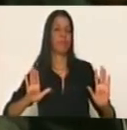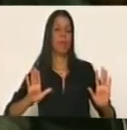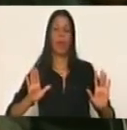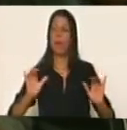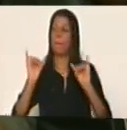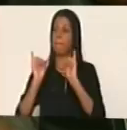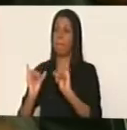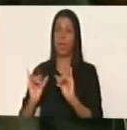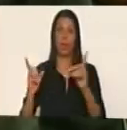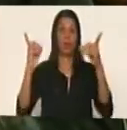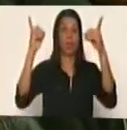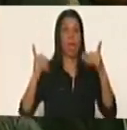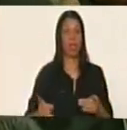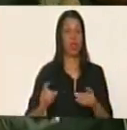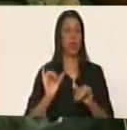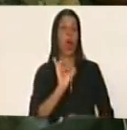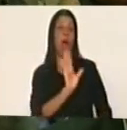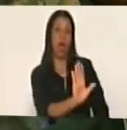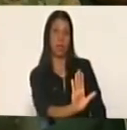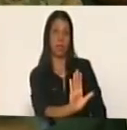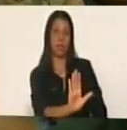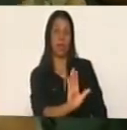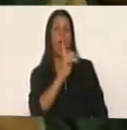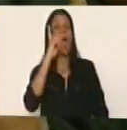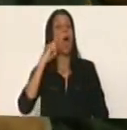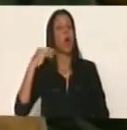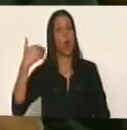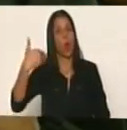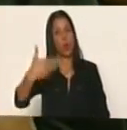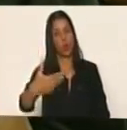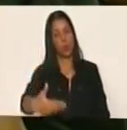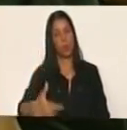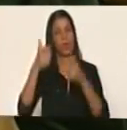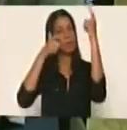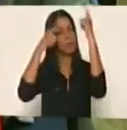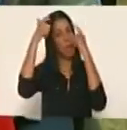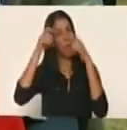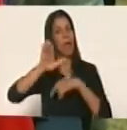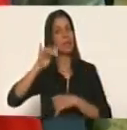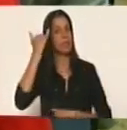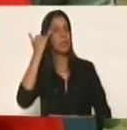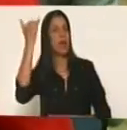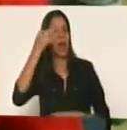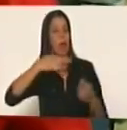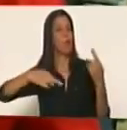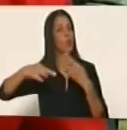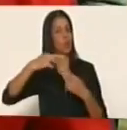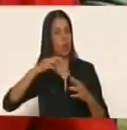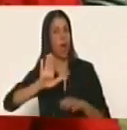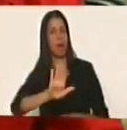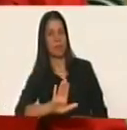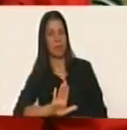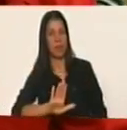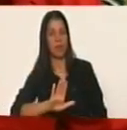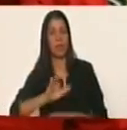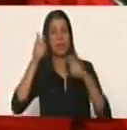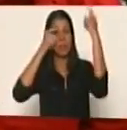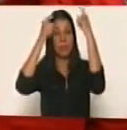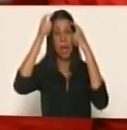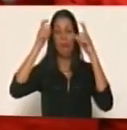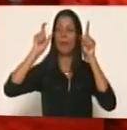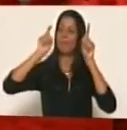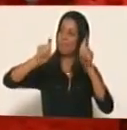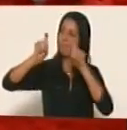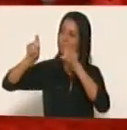nuestros asuntos. Ha sido esa la tradición de la revolución bolivariana, ha sido esa la cultura que nos